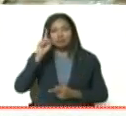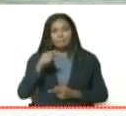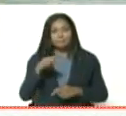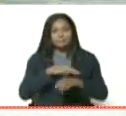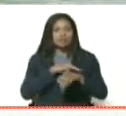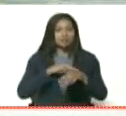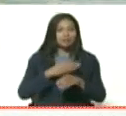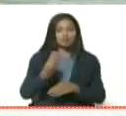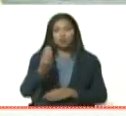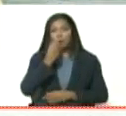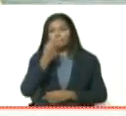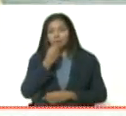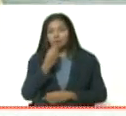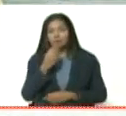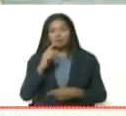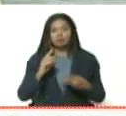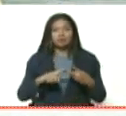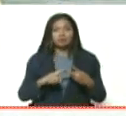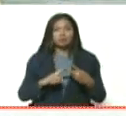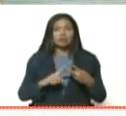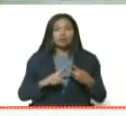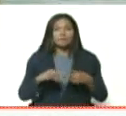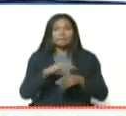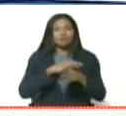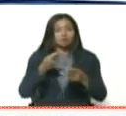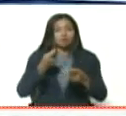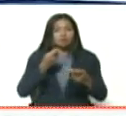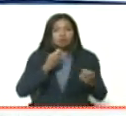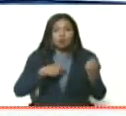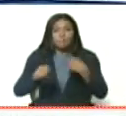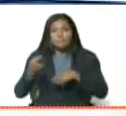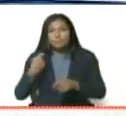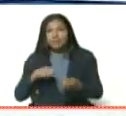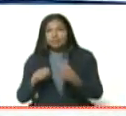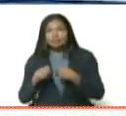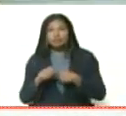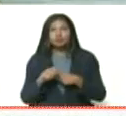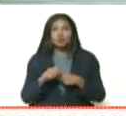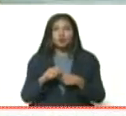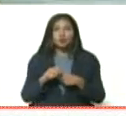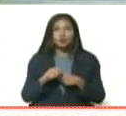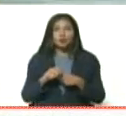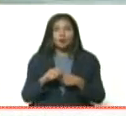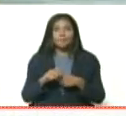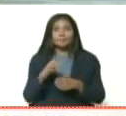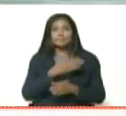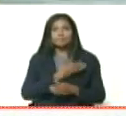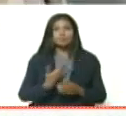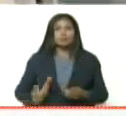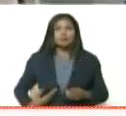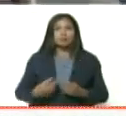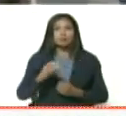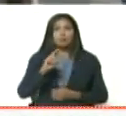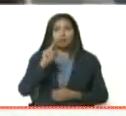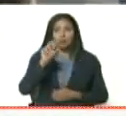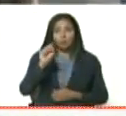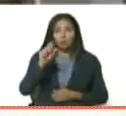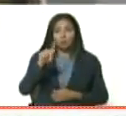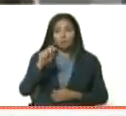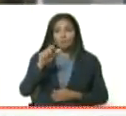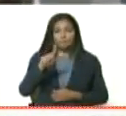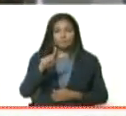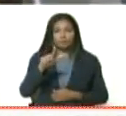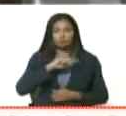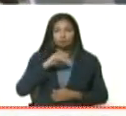de Alimentación, está el ministro de Comercio, el presidente de Cuspal. Nosotros tenemos